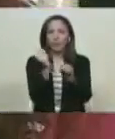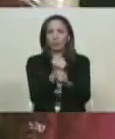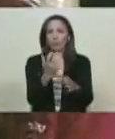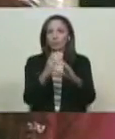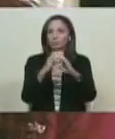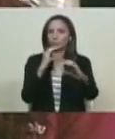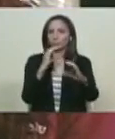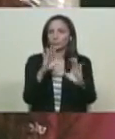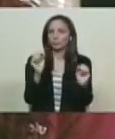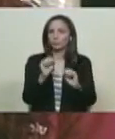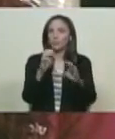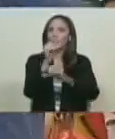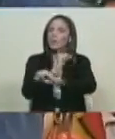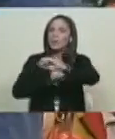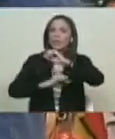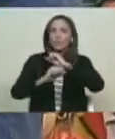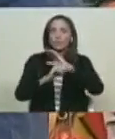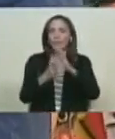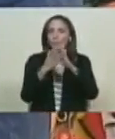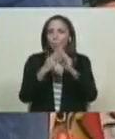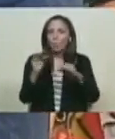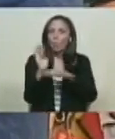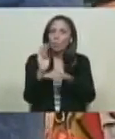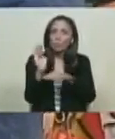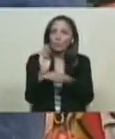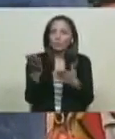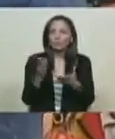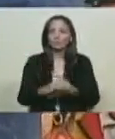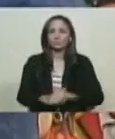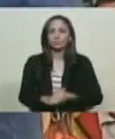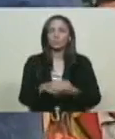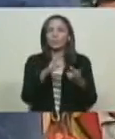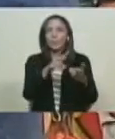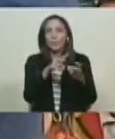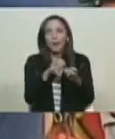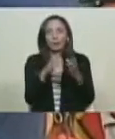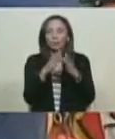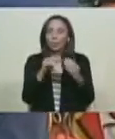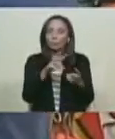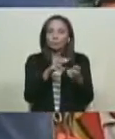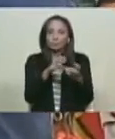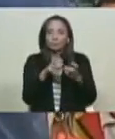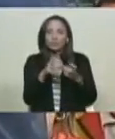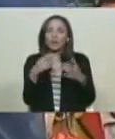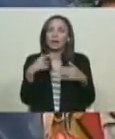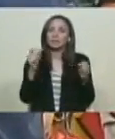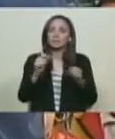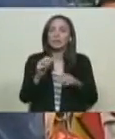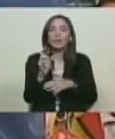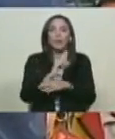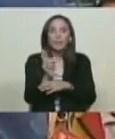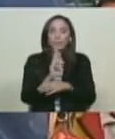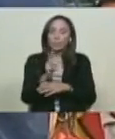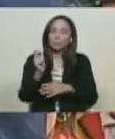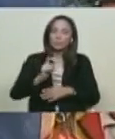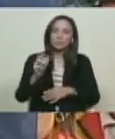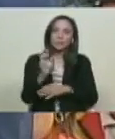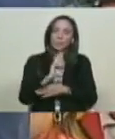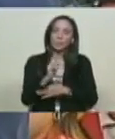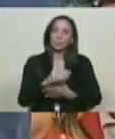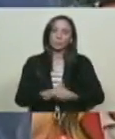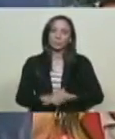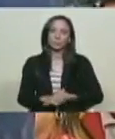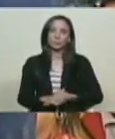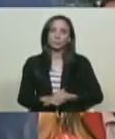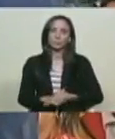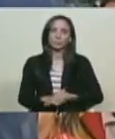defensa y protección de los ingresos, del salario del trabajador. Urge. Pena